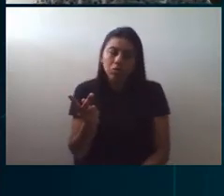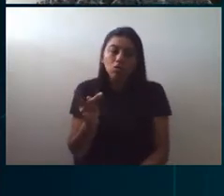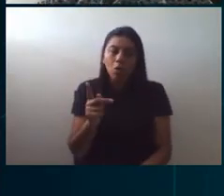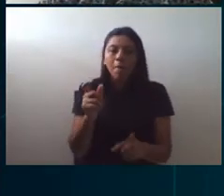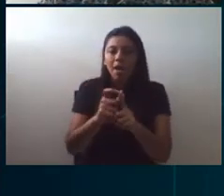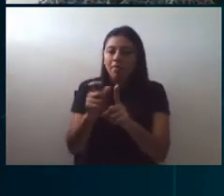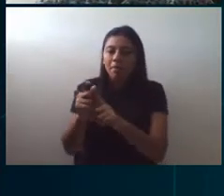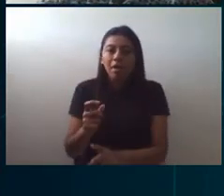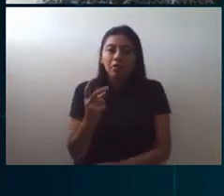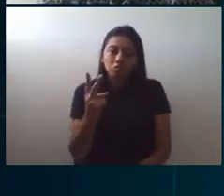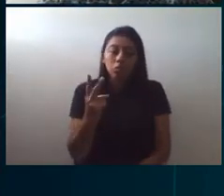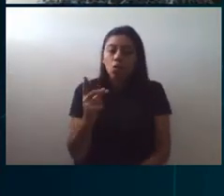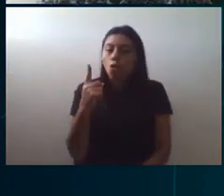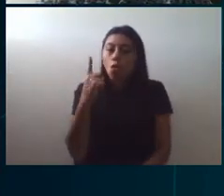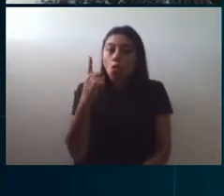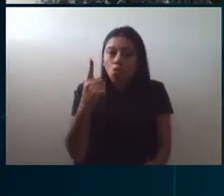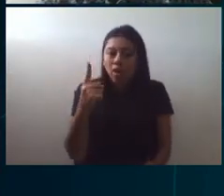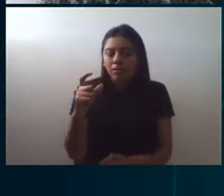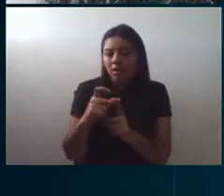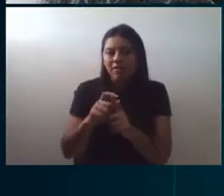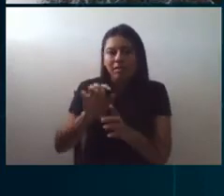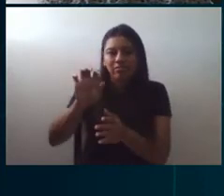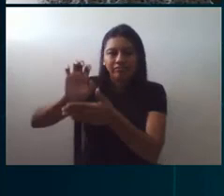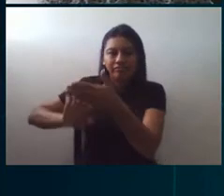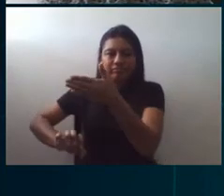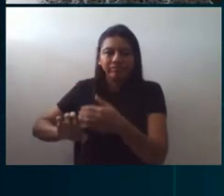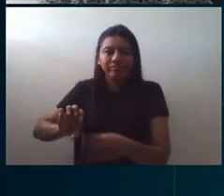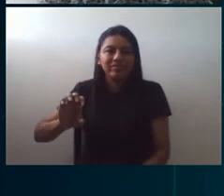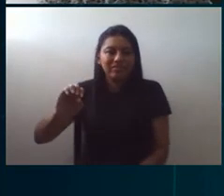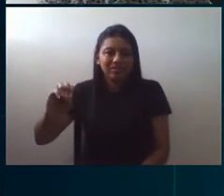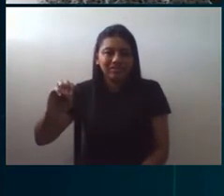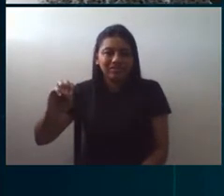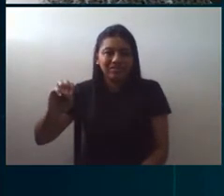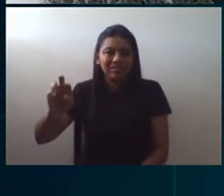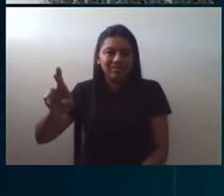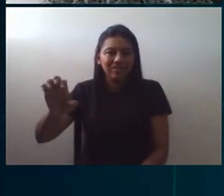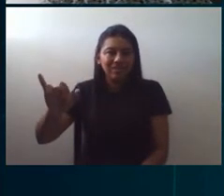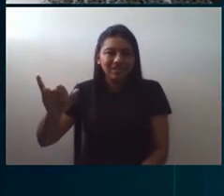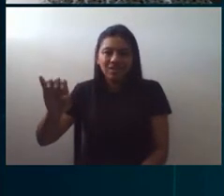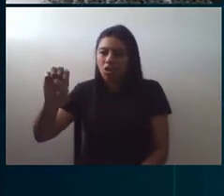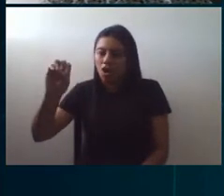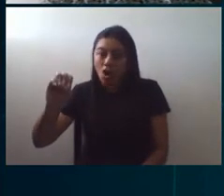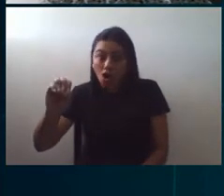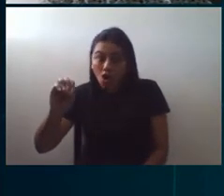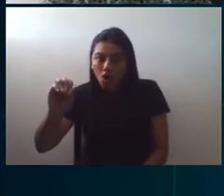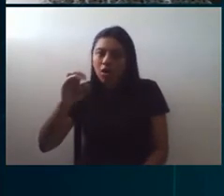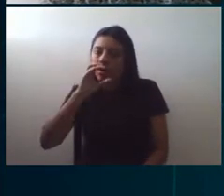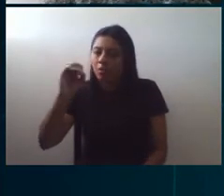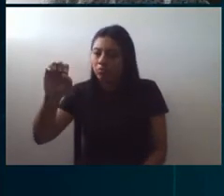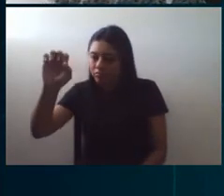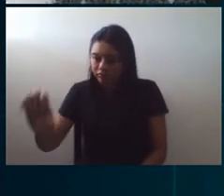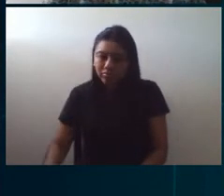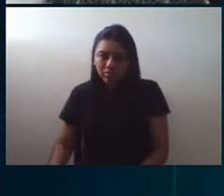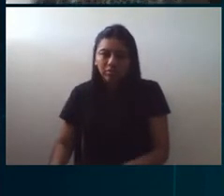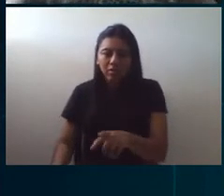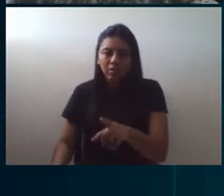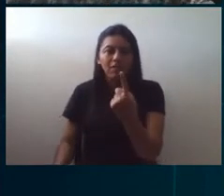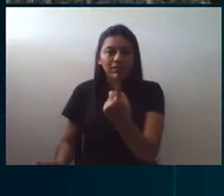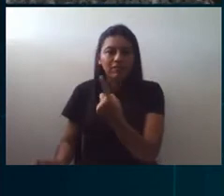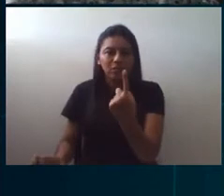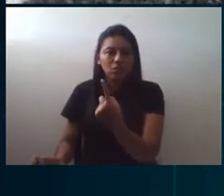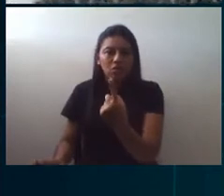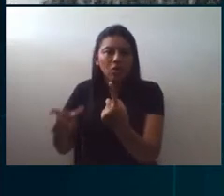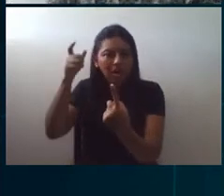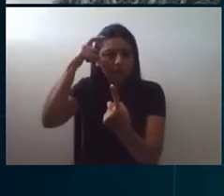ese algoritmo determinado. Bueno, ya les conté entonces un poquitico de cómo fue el procesamiento de texto. Entonces ahora sí les voy a contar cuál fue la